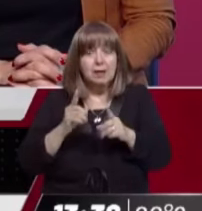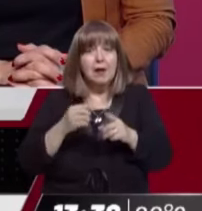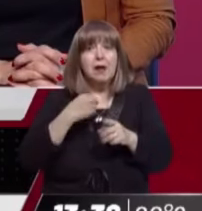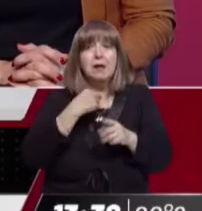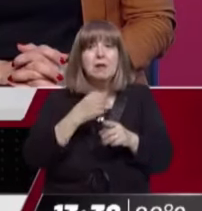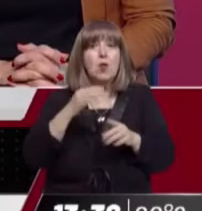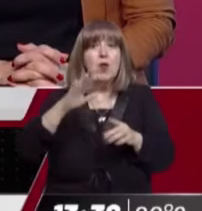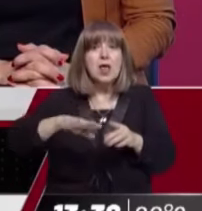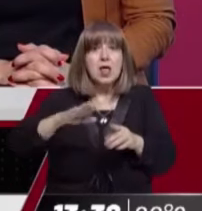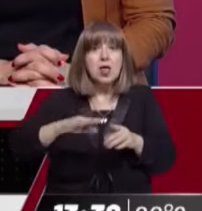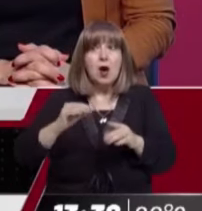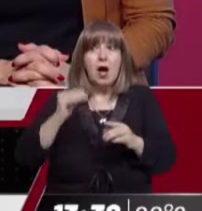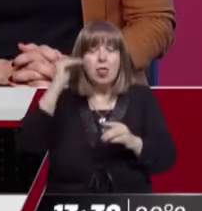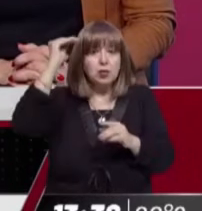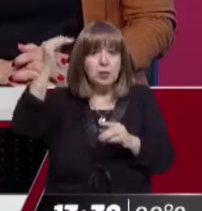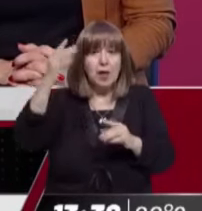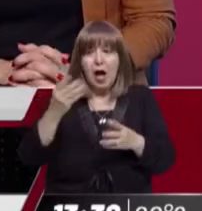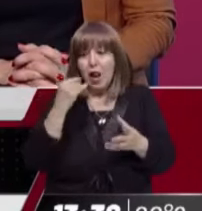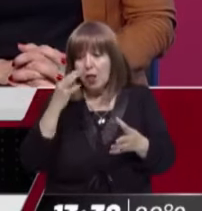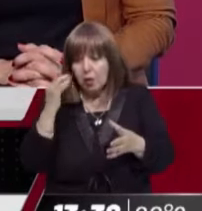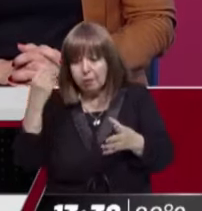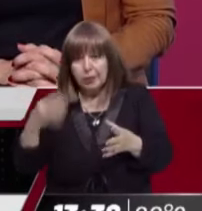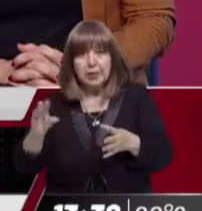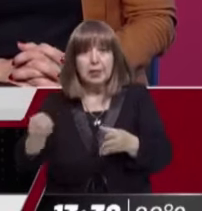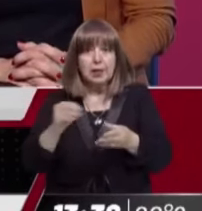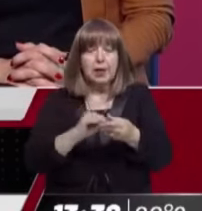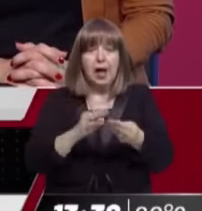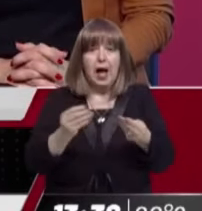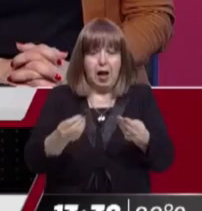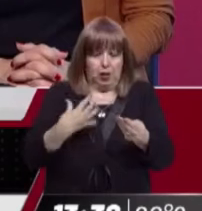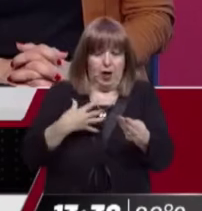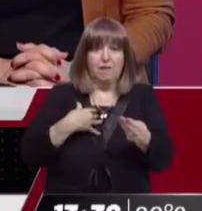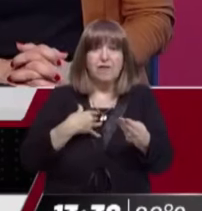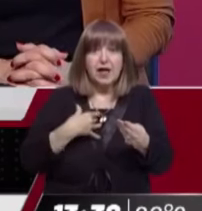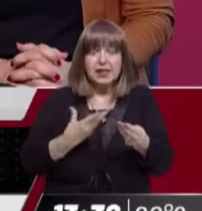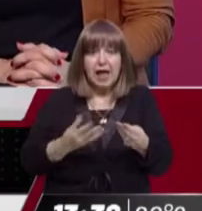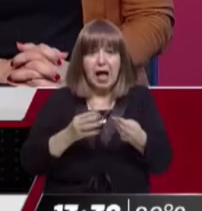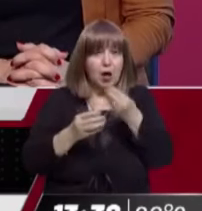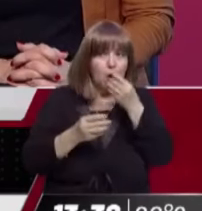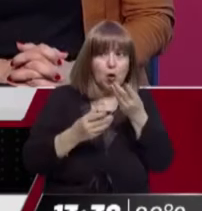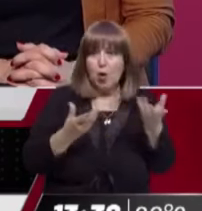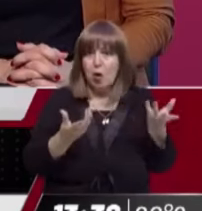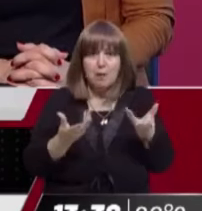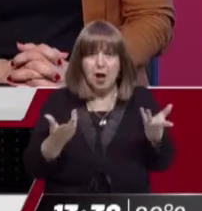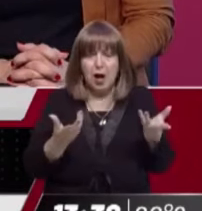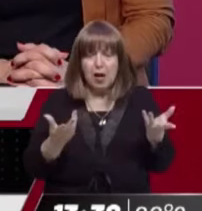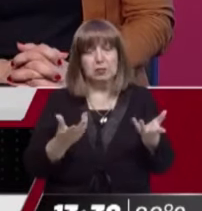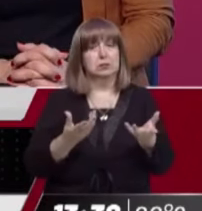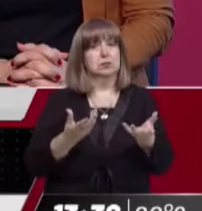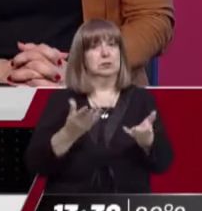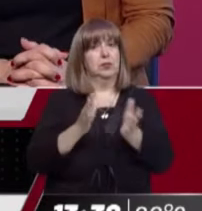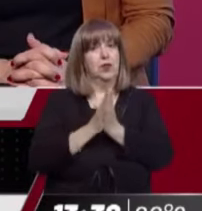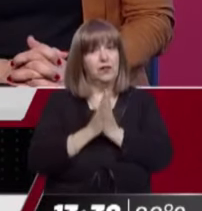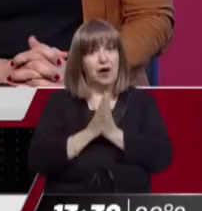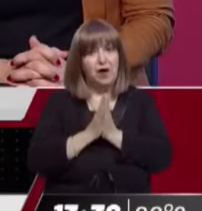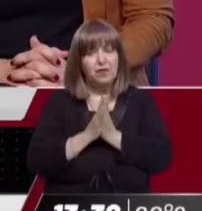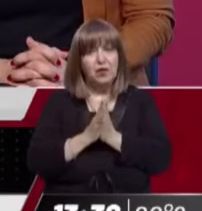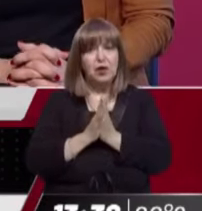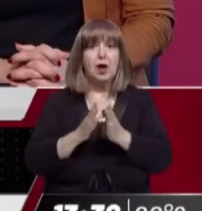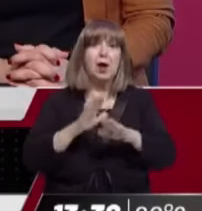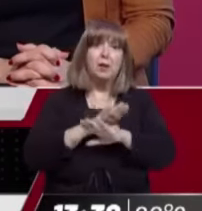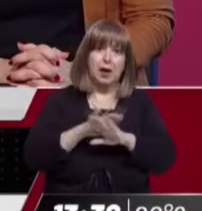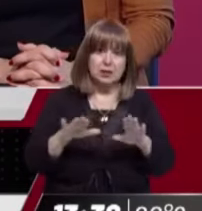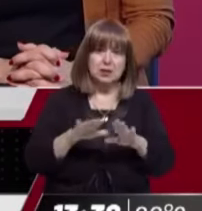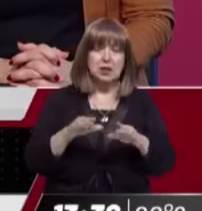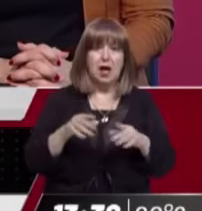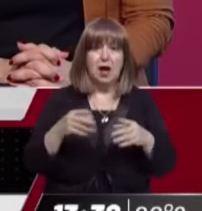un niño, un adulto mayor, alguien que quede realmente con alguna afectación grave por esta situación. Así que seguimos Dale. Este tema muy de cerca. Te pedimos que no lo